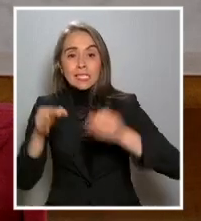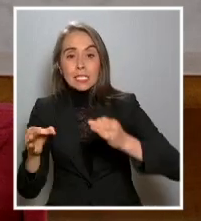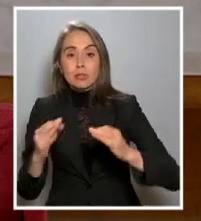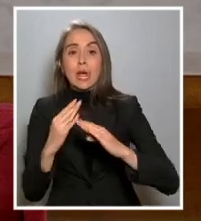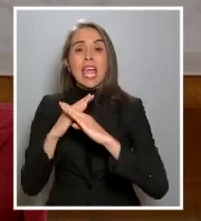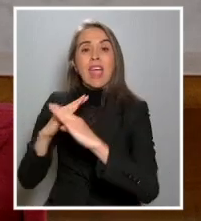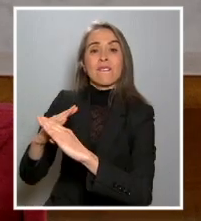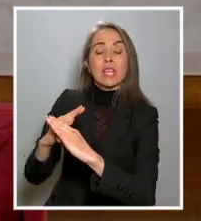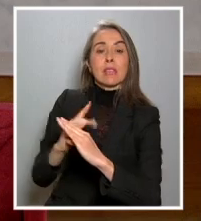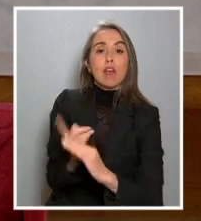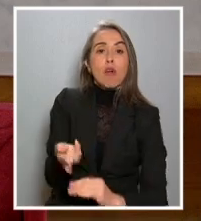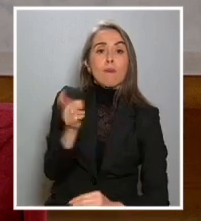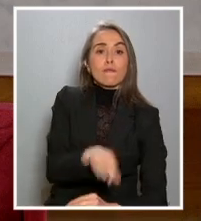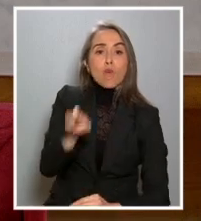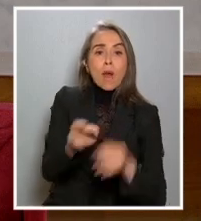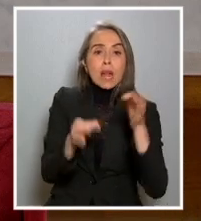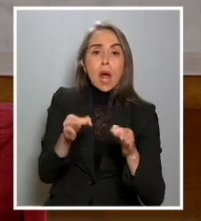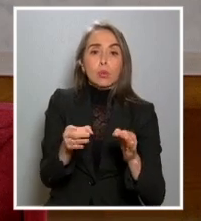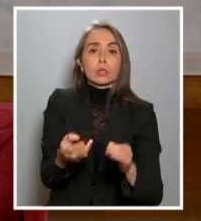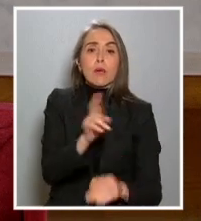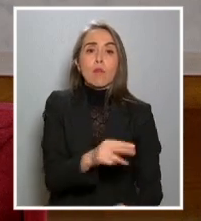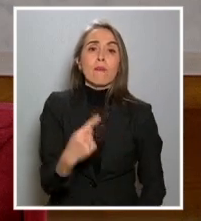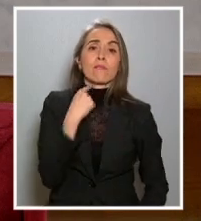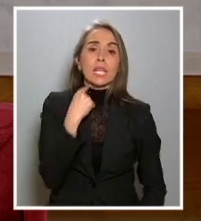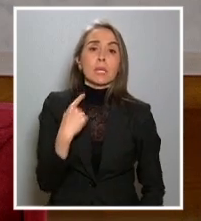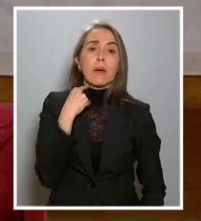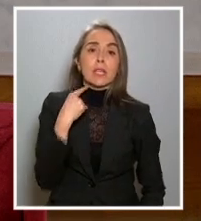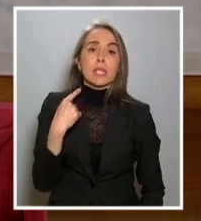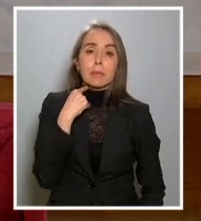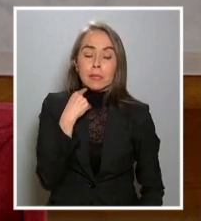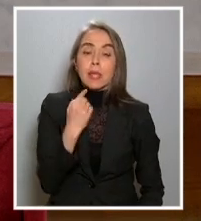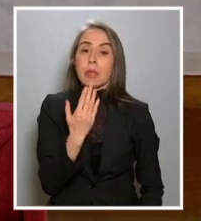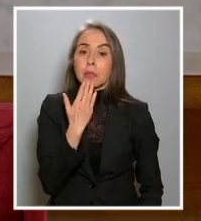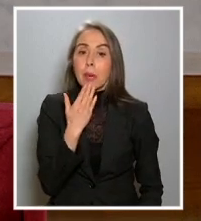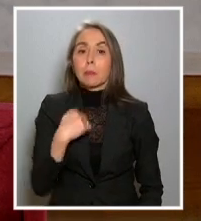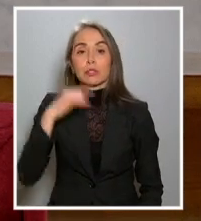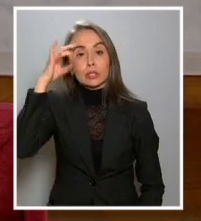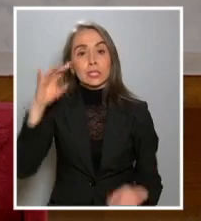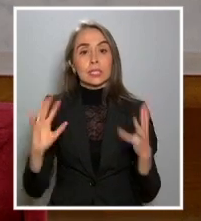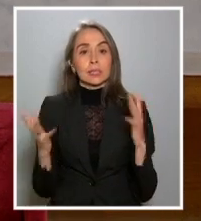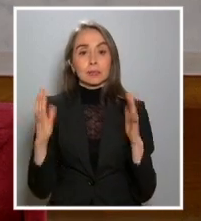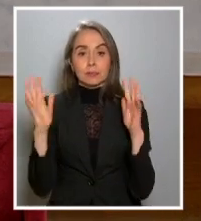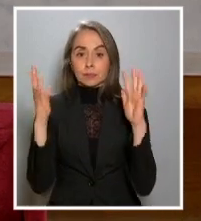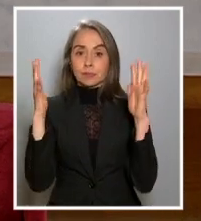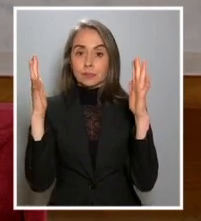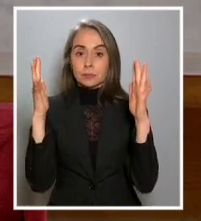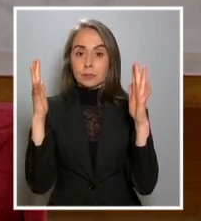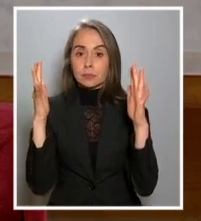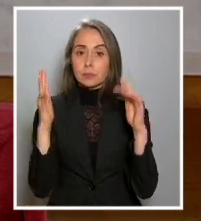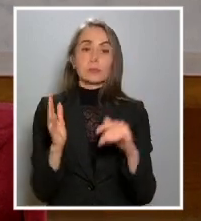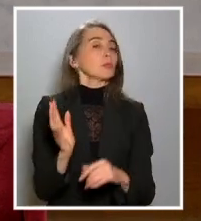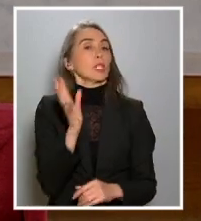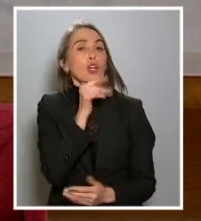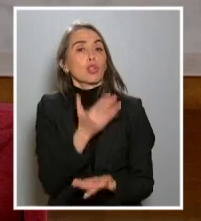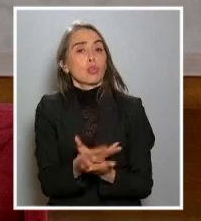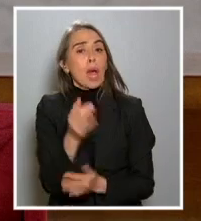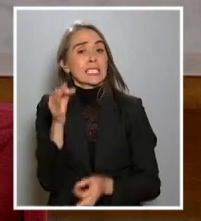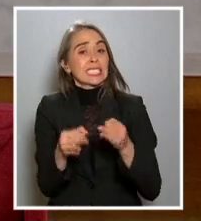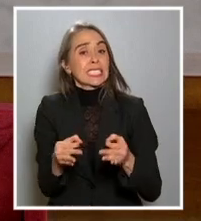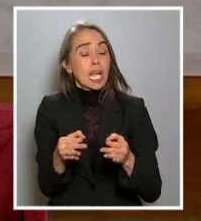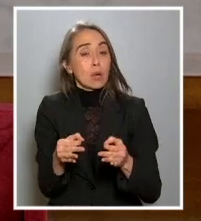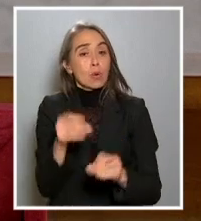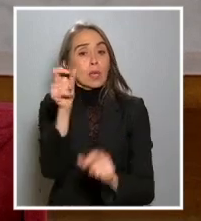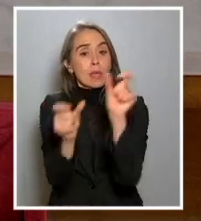evita de esta manera su revictimización. Sé también de la inseguridad que padecen